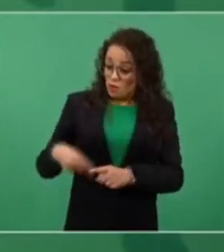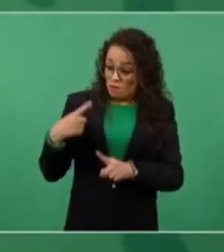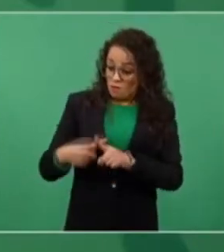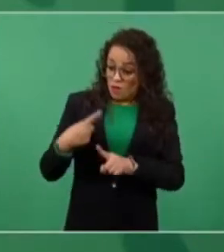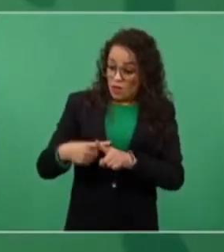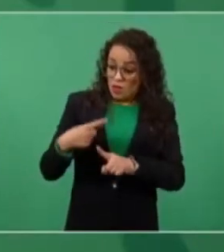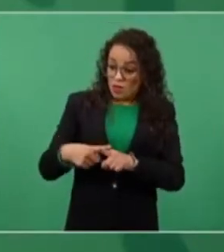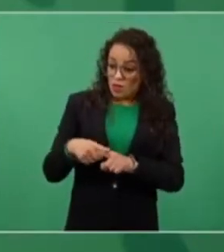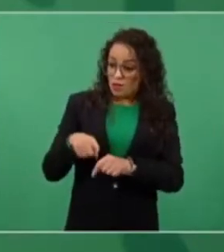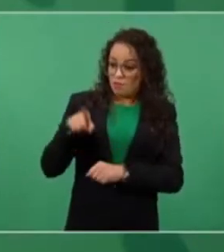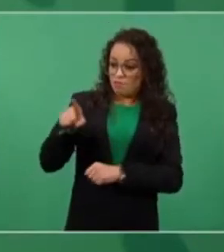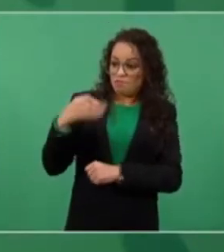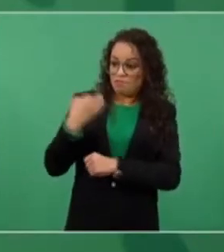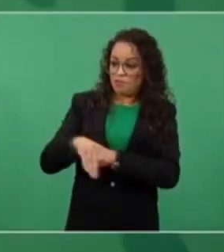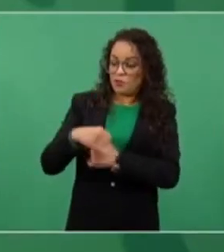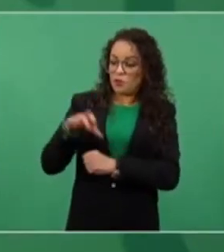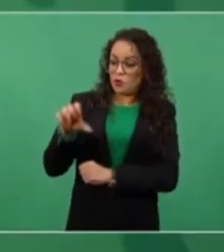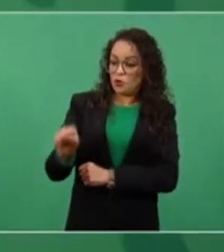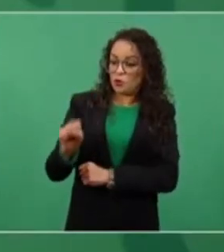de